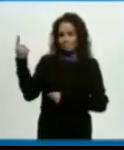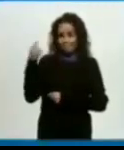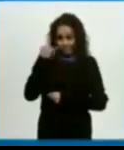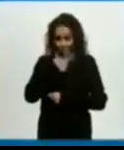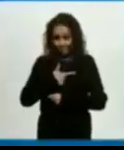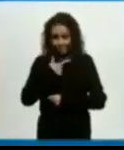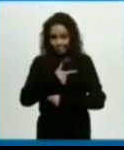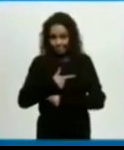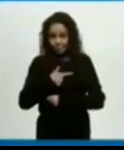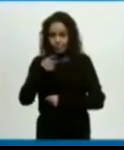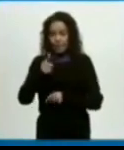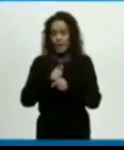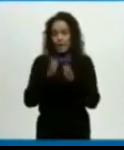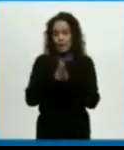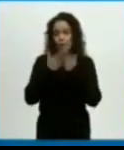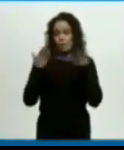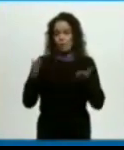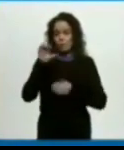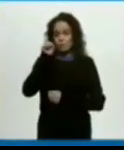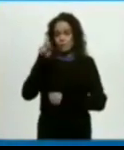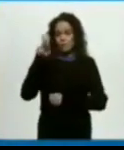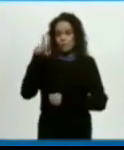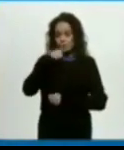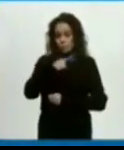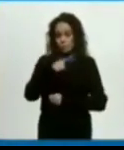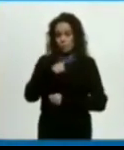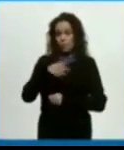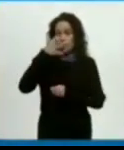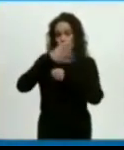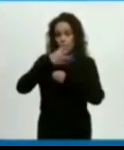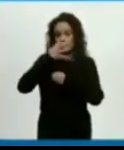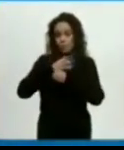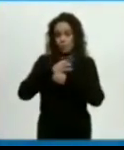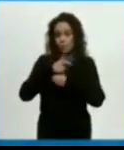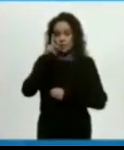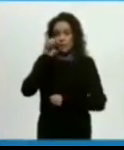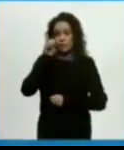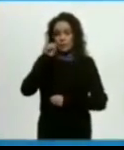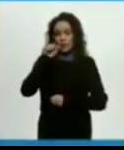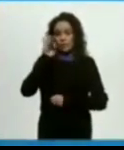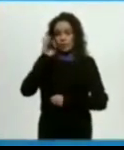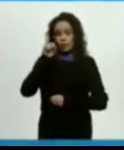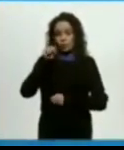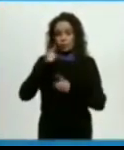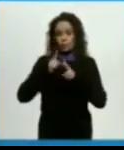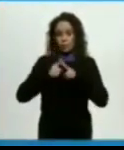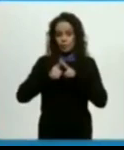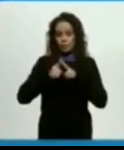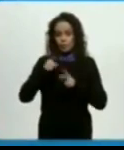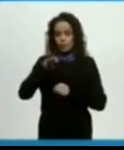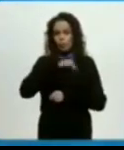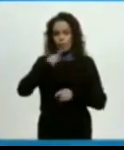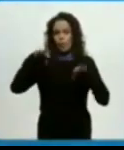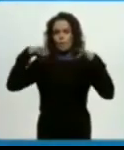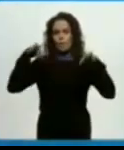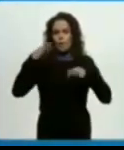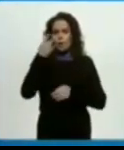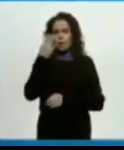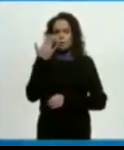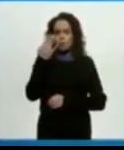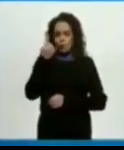el libro de texto de Desafíos Matemáticos Cuarto Grado, puedes practicar el tema a partir de las páginas 59